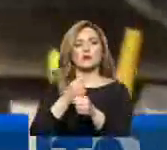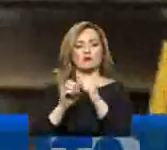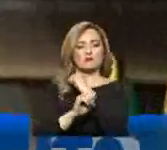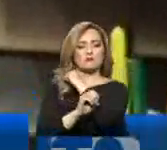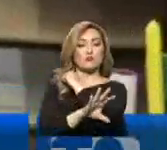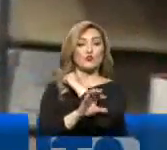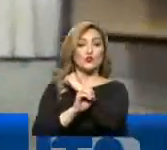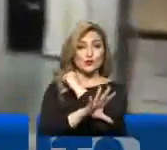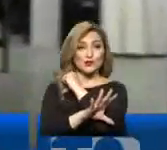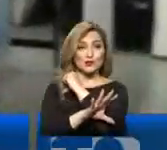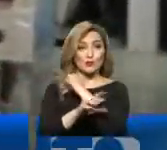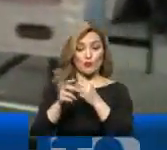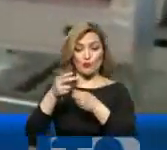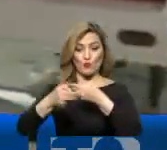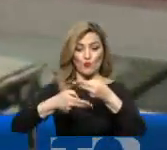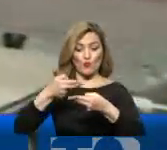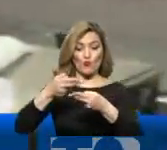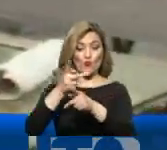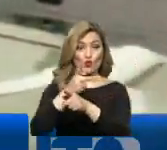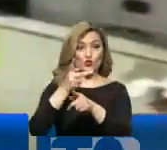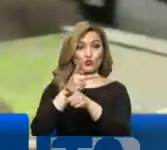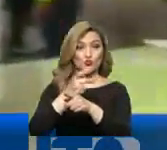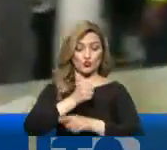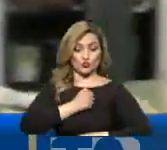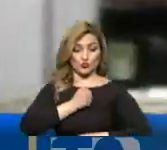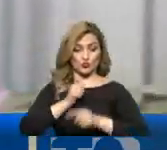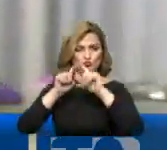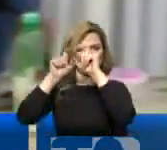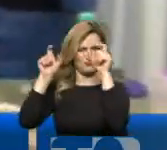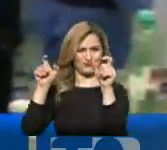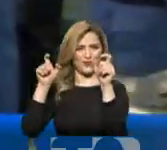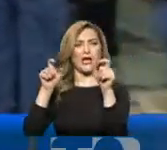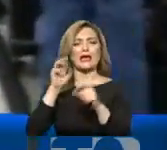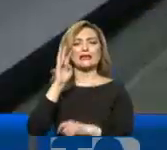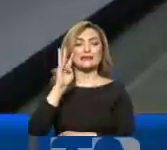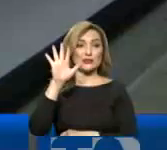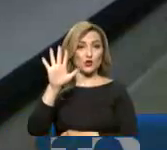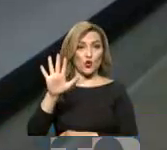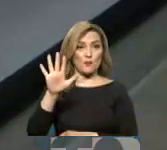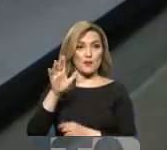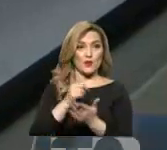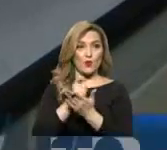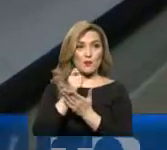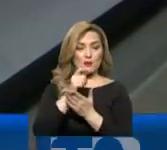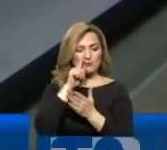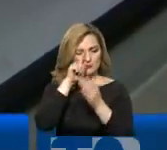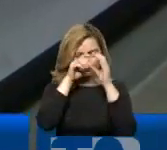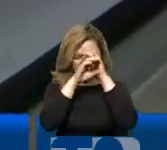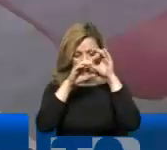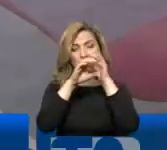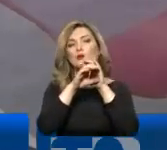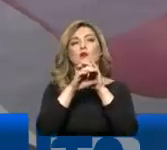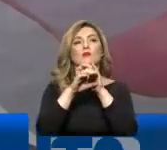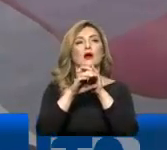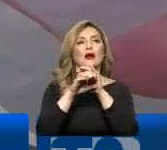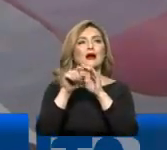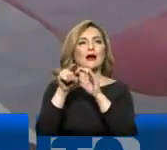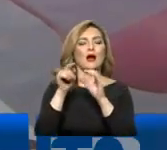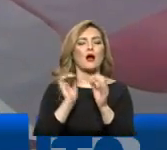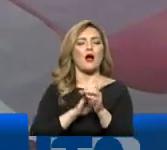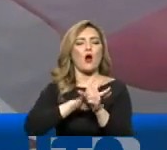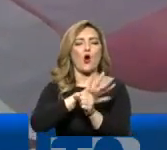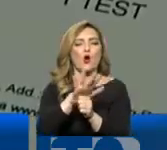productos, por lo que los dueños del negocio decidieron importar cerca de 65.000 pruebas de diagnóstico para COVID-19 debido